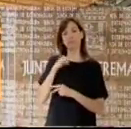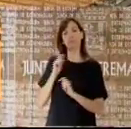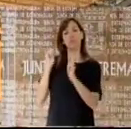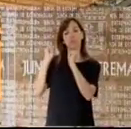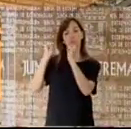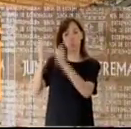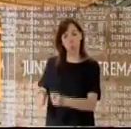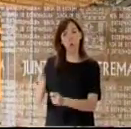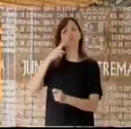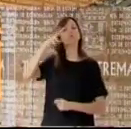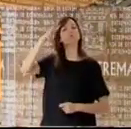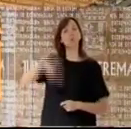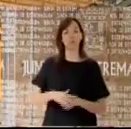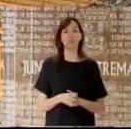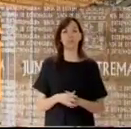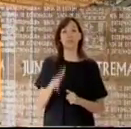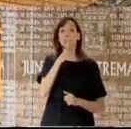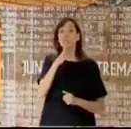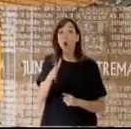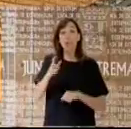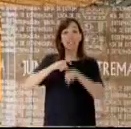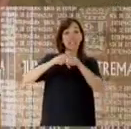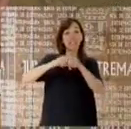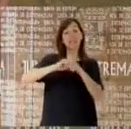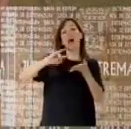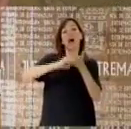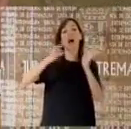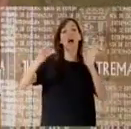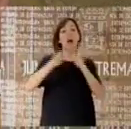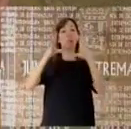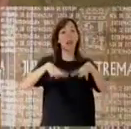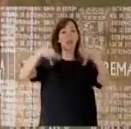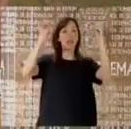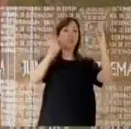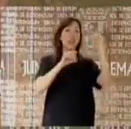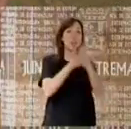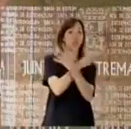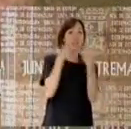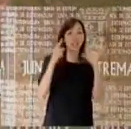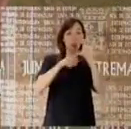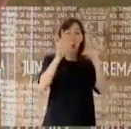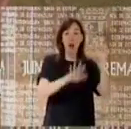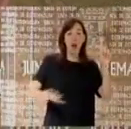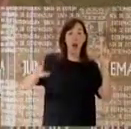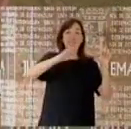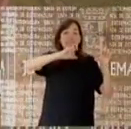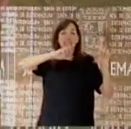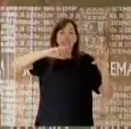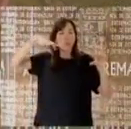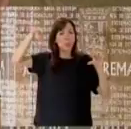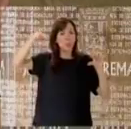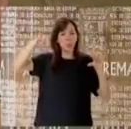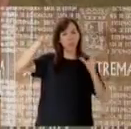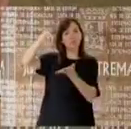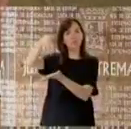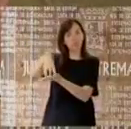declaración. Constituye uno de los escasos ejemplos de la arquitectura palaciega del siglo XVI que hay en nuestra comunidad autónoma. Por tanto, es un bien que